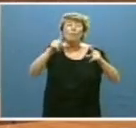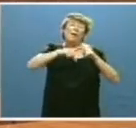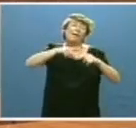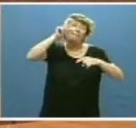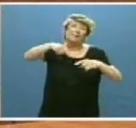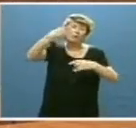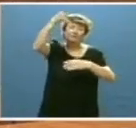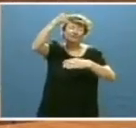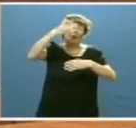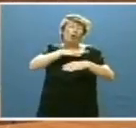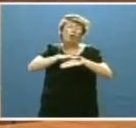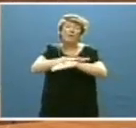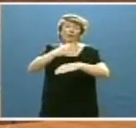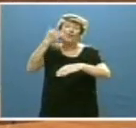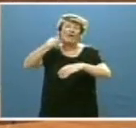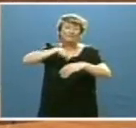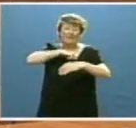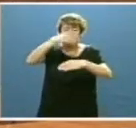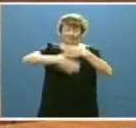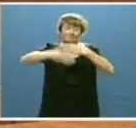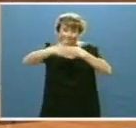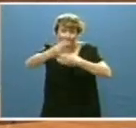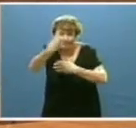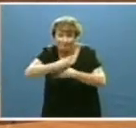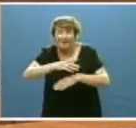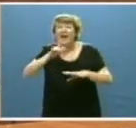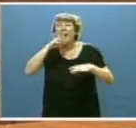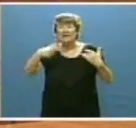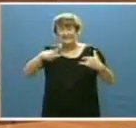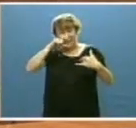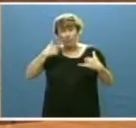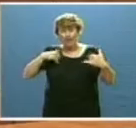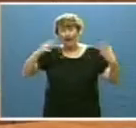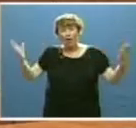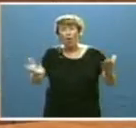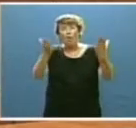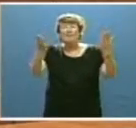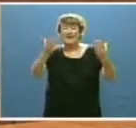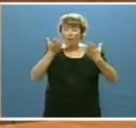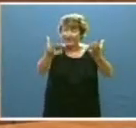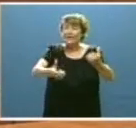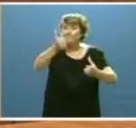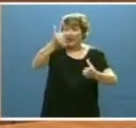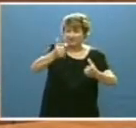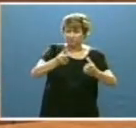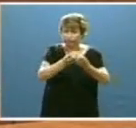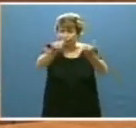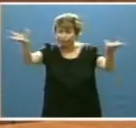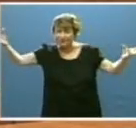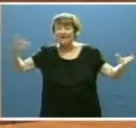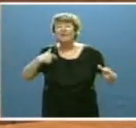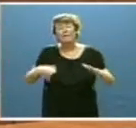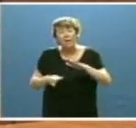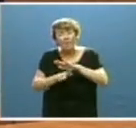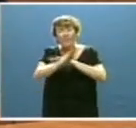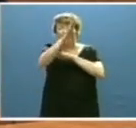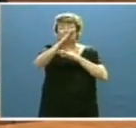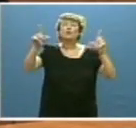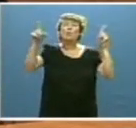españa' lo que este año ya está suponiendo ofertas sustancialmente más nutridas avanzaremos en la adecuación y